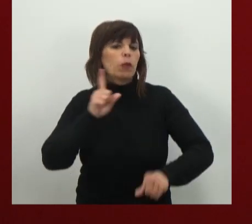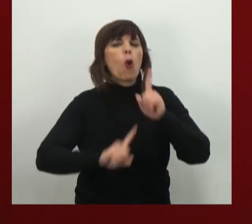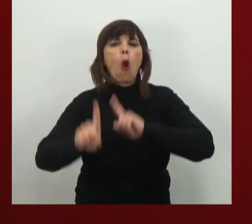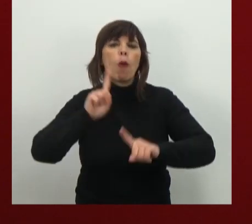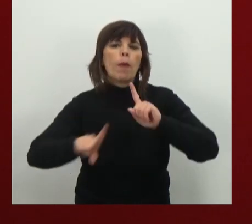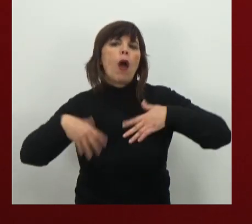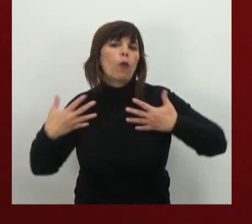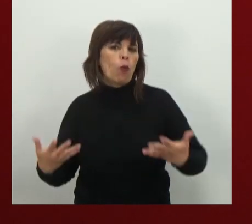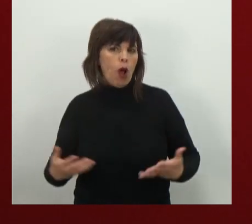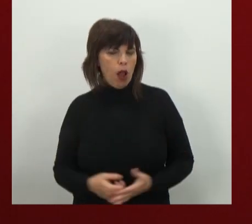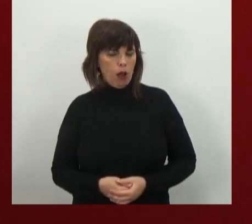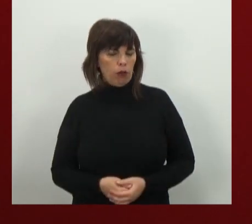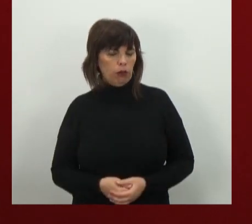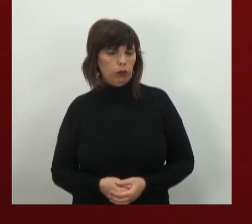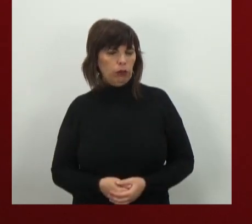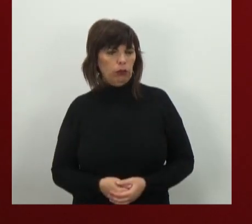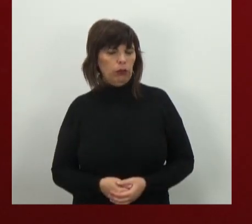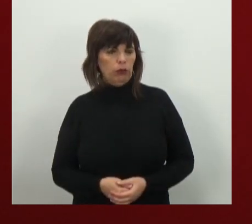no es que uno esté